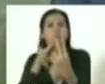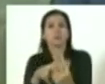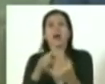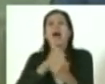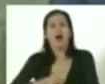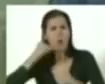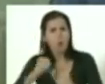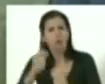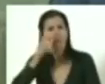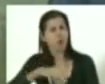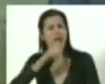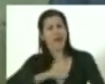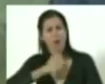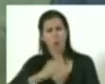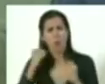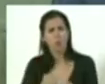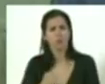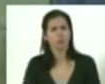resistencia popular,